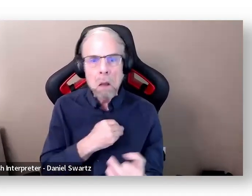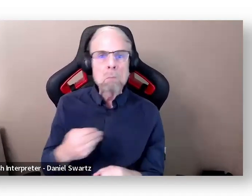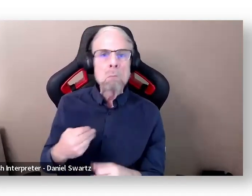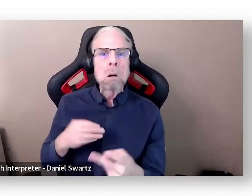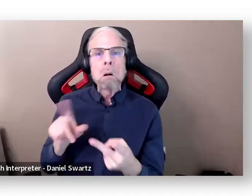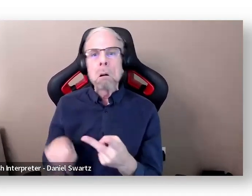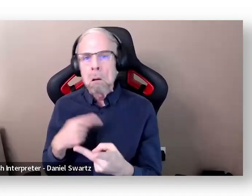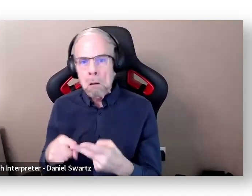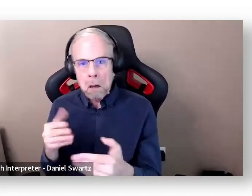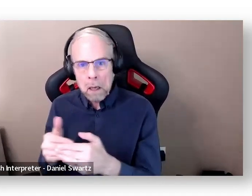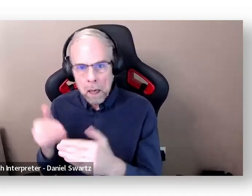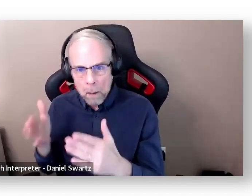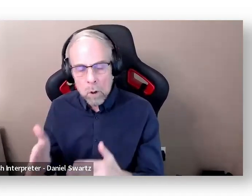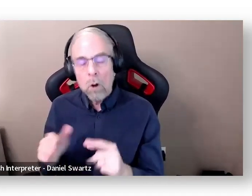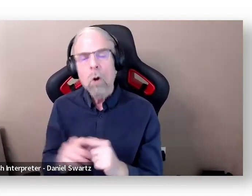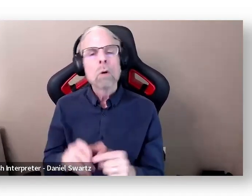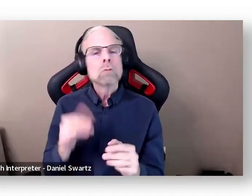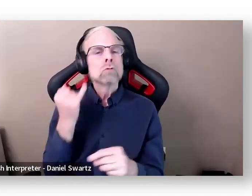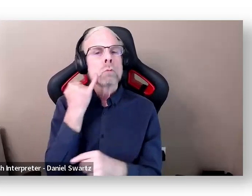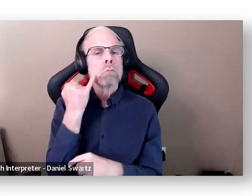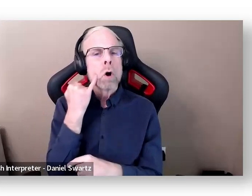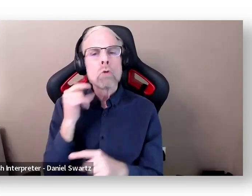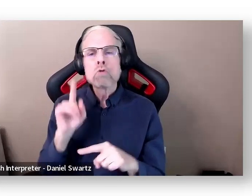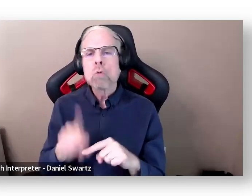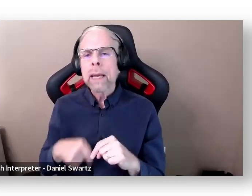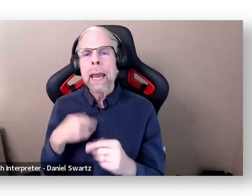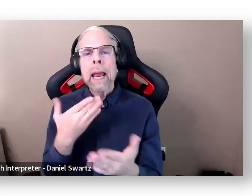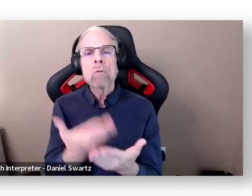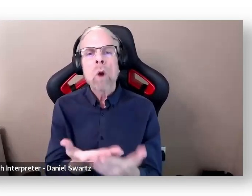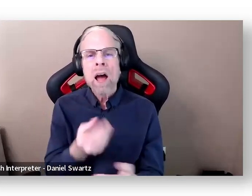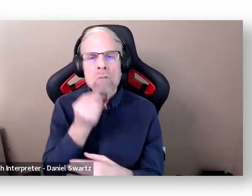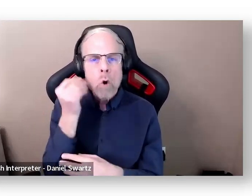diferentes ejemplos que pueden ver en línea de lo que pueden hacer.